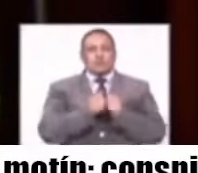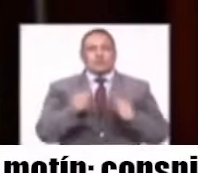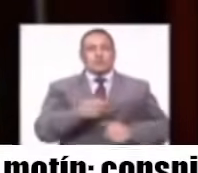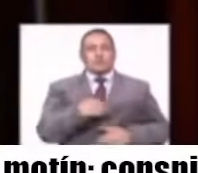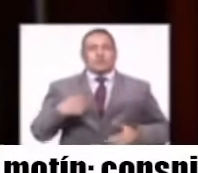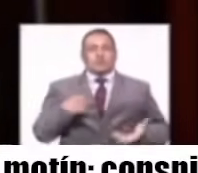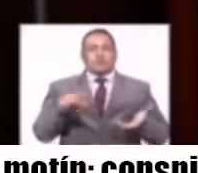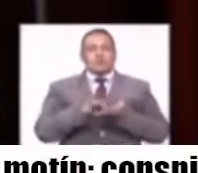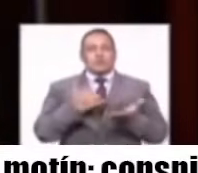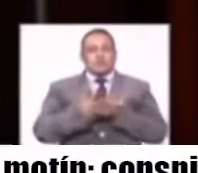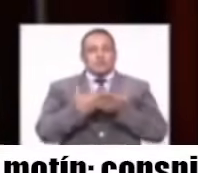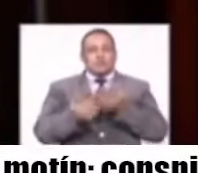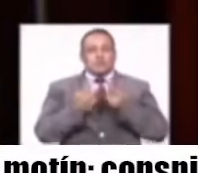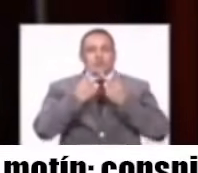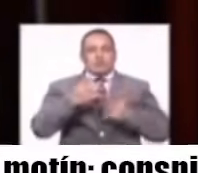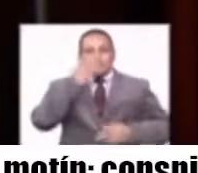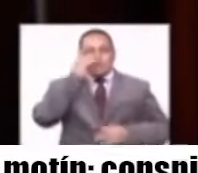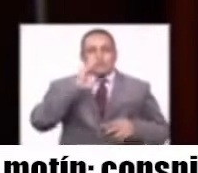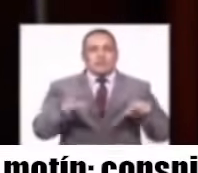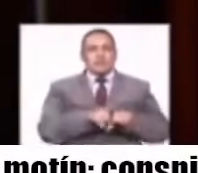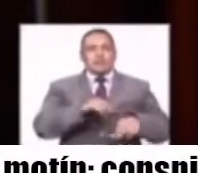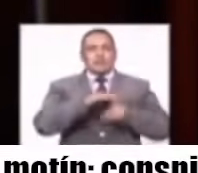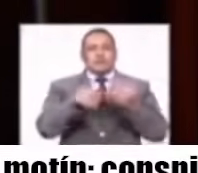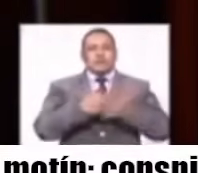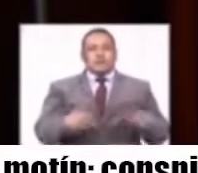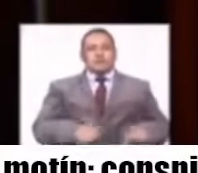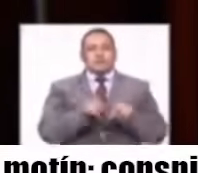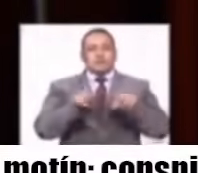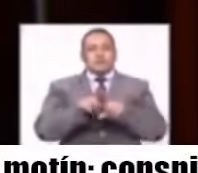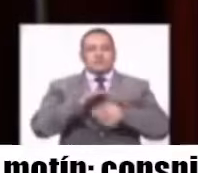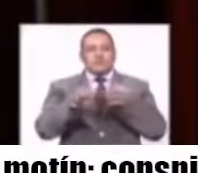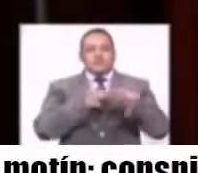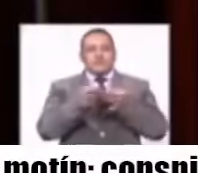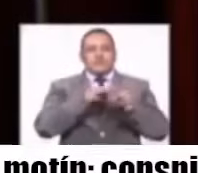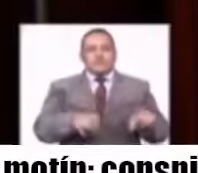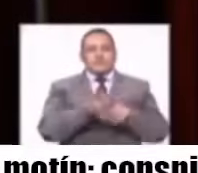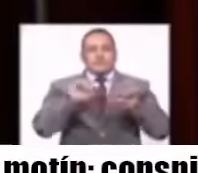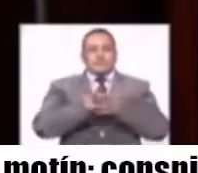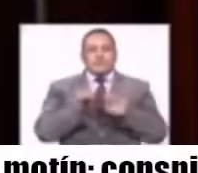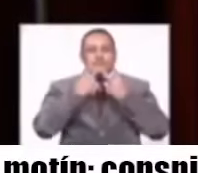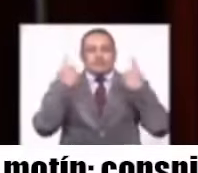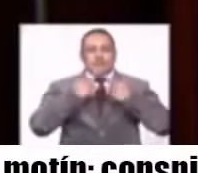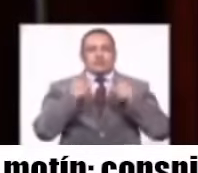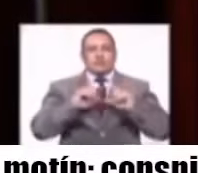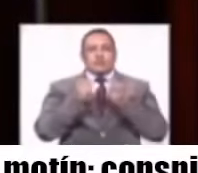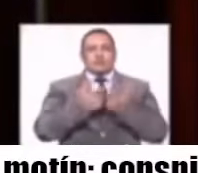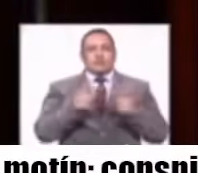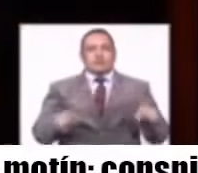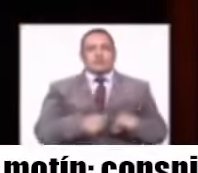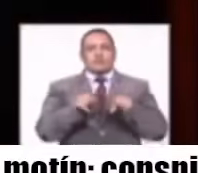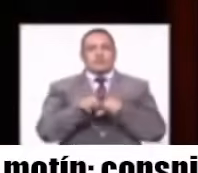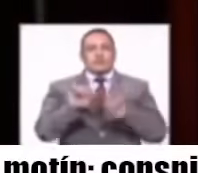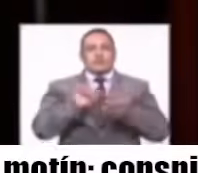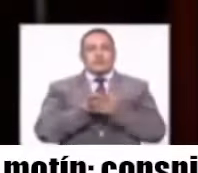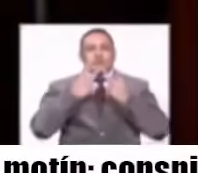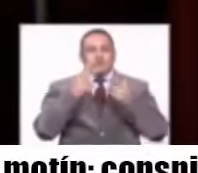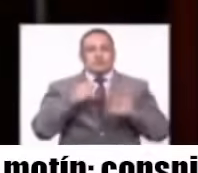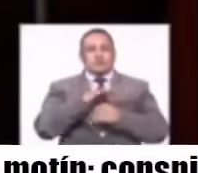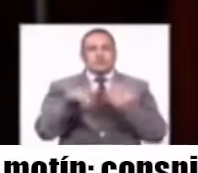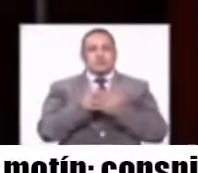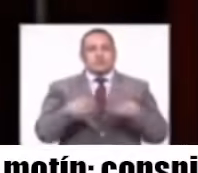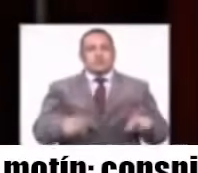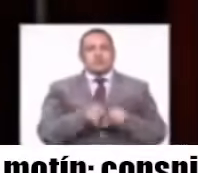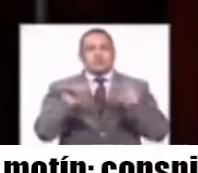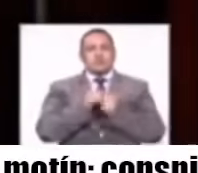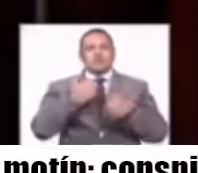iban a deliberar o tomar decisiones respecto de proyectos o de acciones en favor de la nación. Esto es lo que acabamos